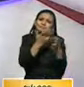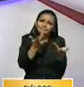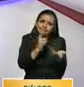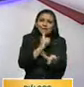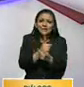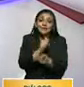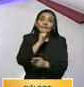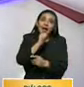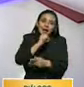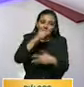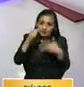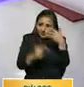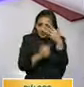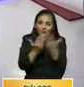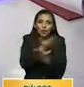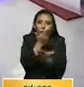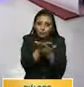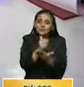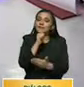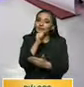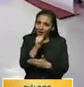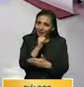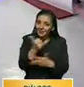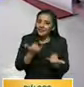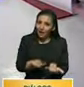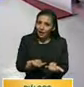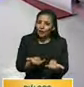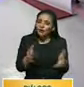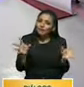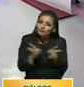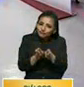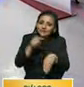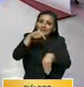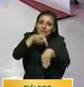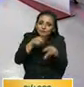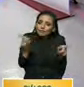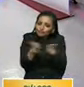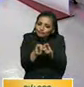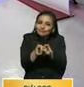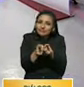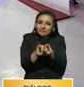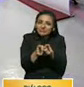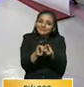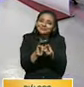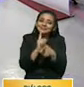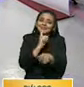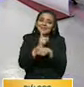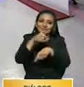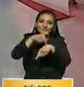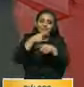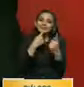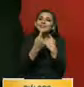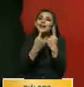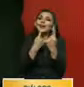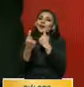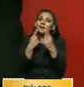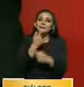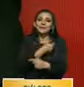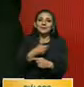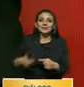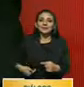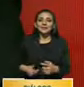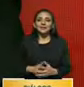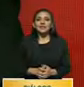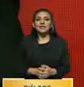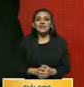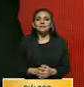se quedaron muchas de sus propuestas en este corto tiempo, breve tiempo, al que tiene que ser sometido un diálogo presidencial como este. Así